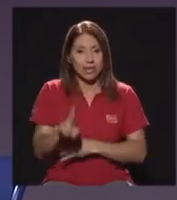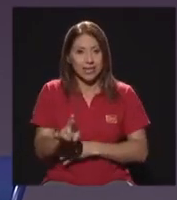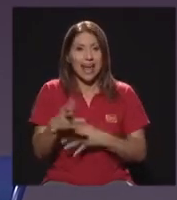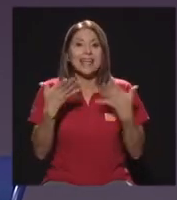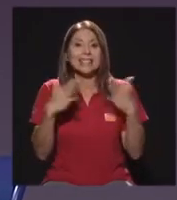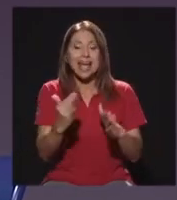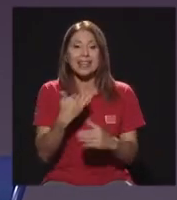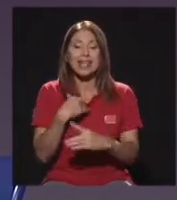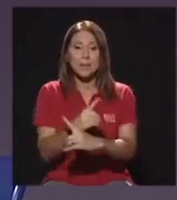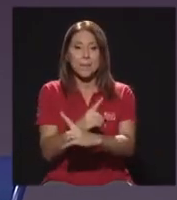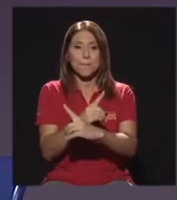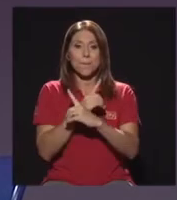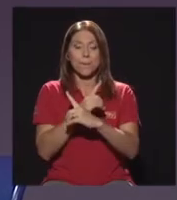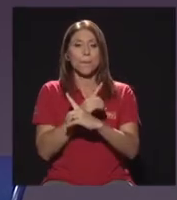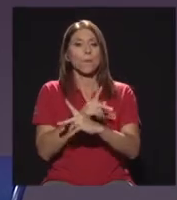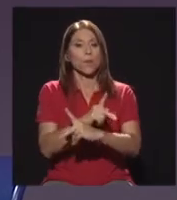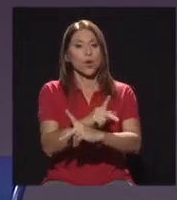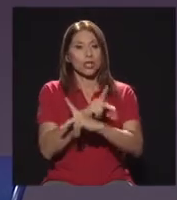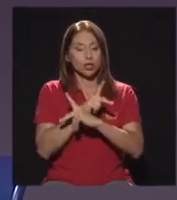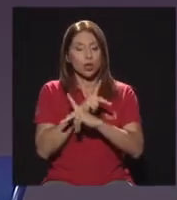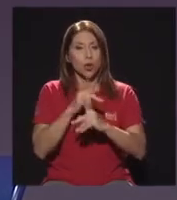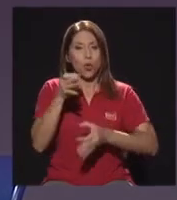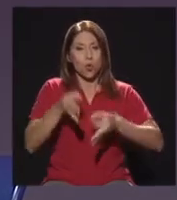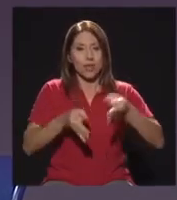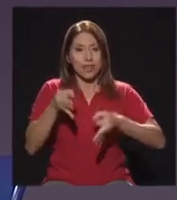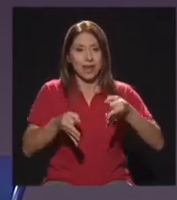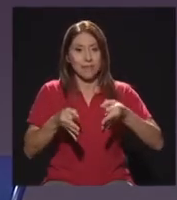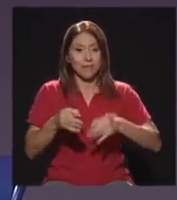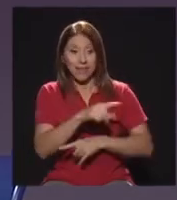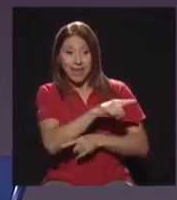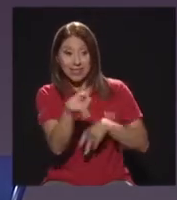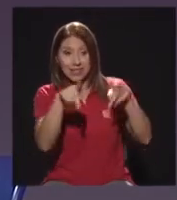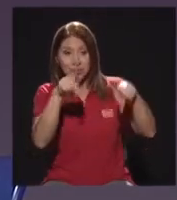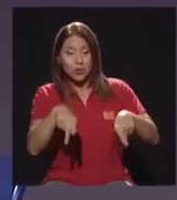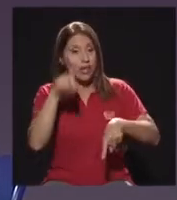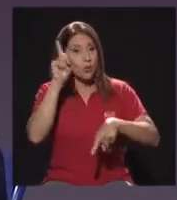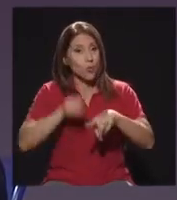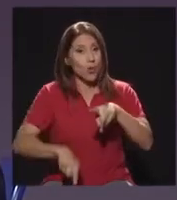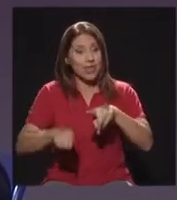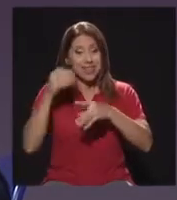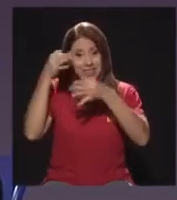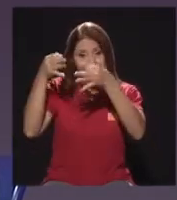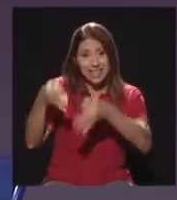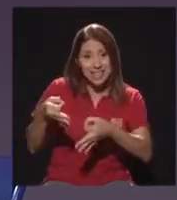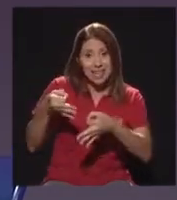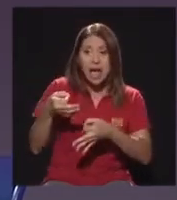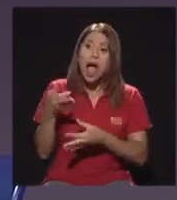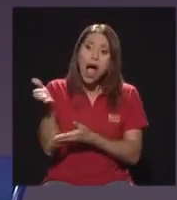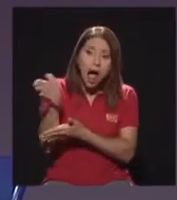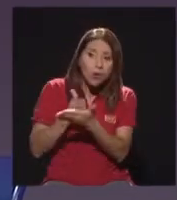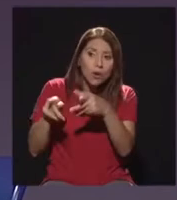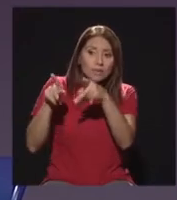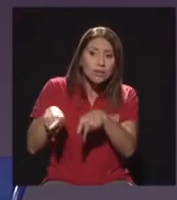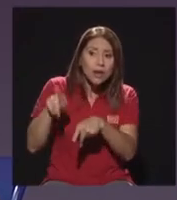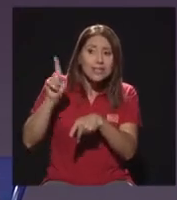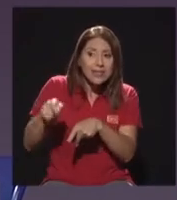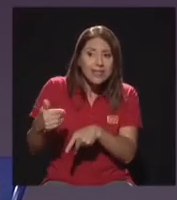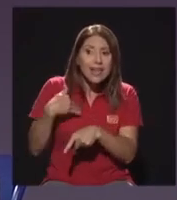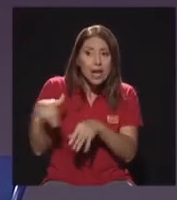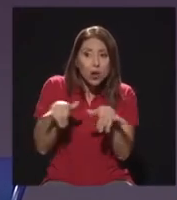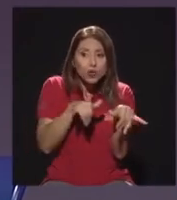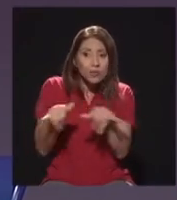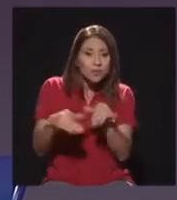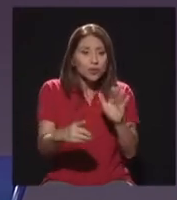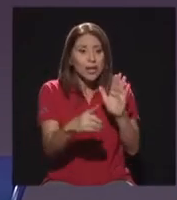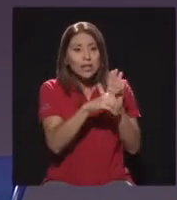protección jurídica verdad ellos no son quienes para quienes para decidir si algunas personas deberían tener los mismos derechos que otras o no